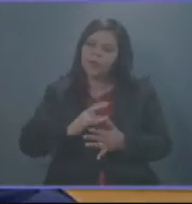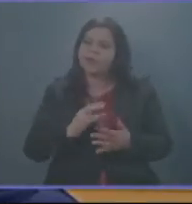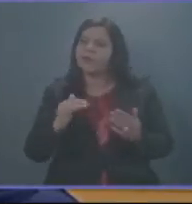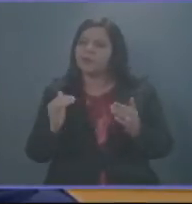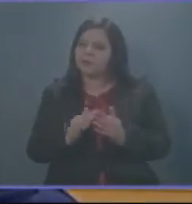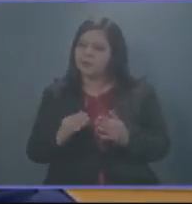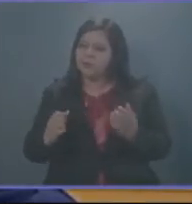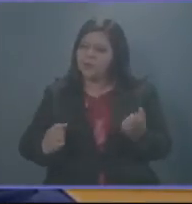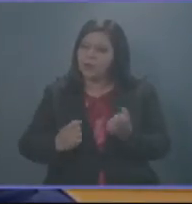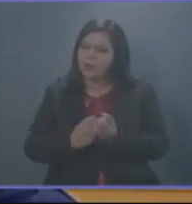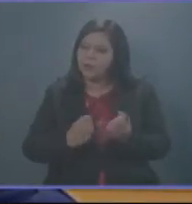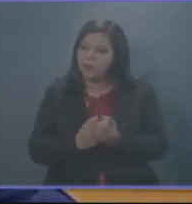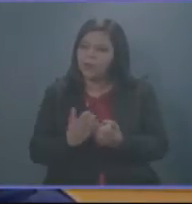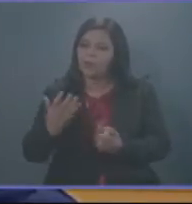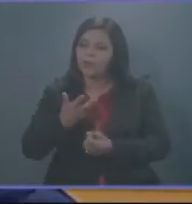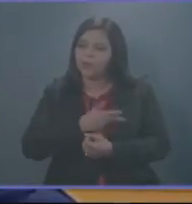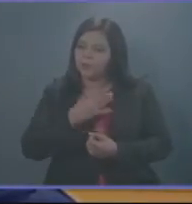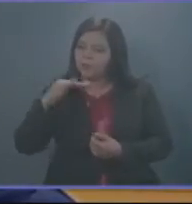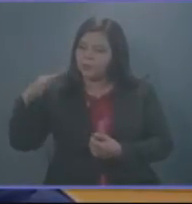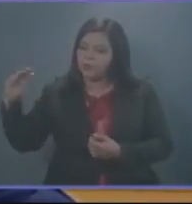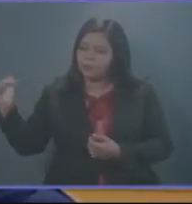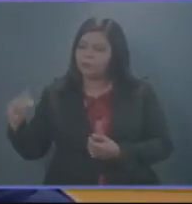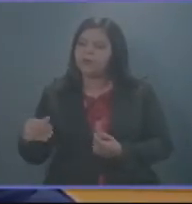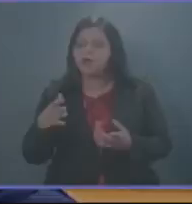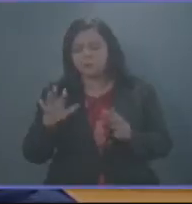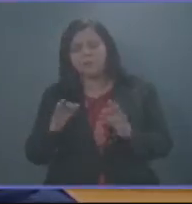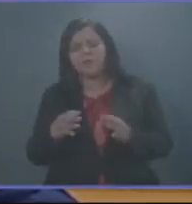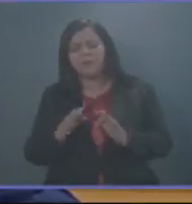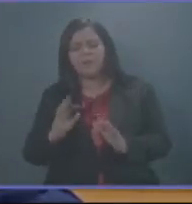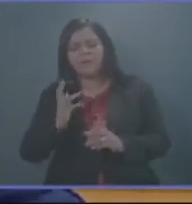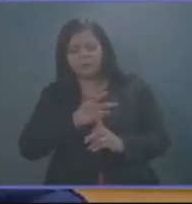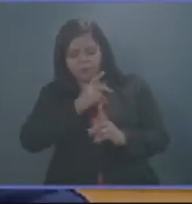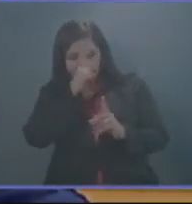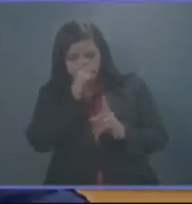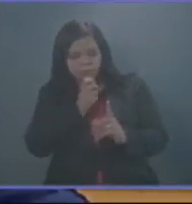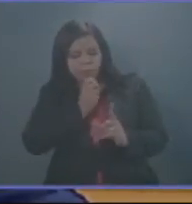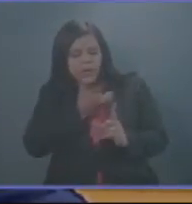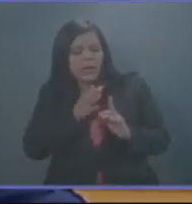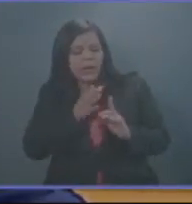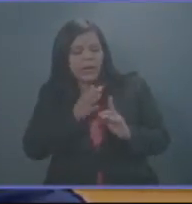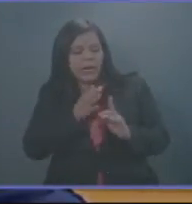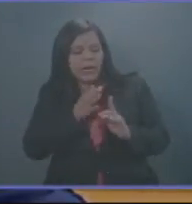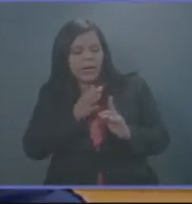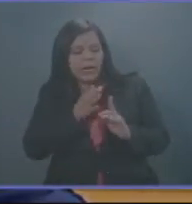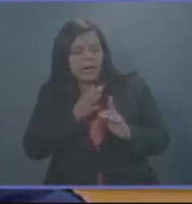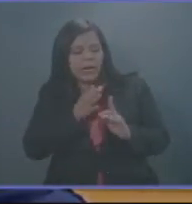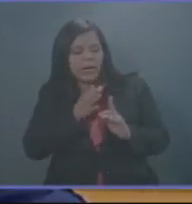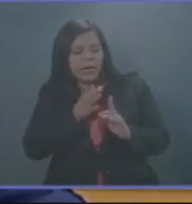gestionado cooperación para nuestro país y es una forma de reconocerle. Tiene el acompañamiento